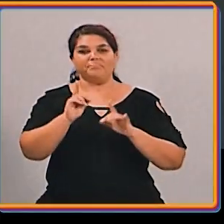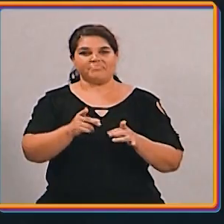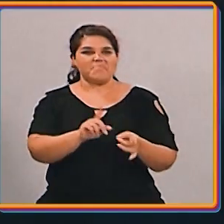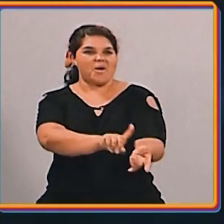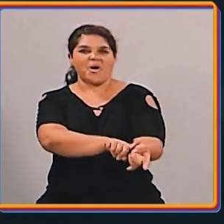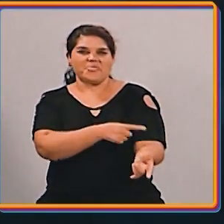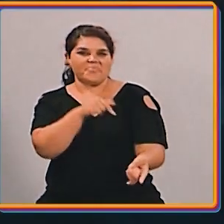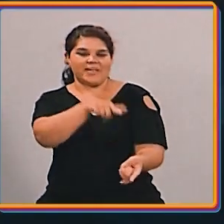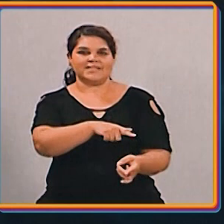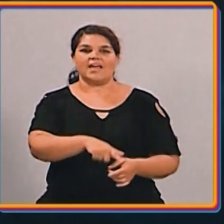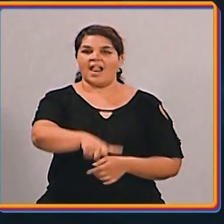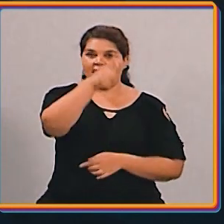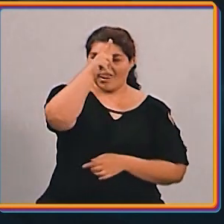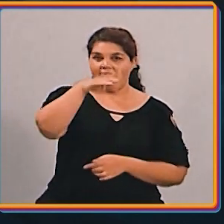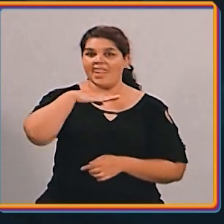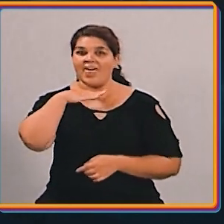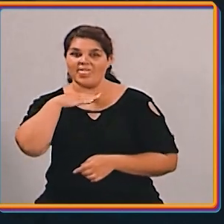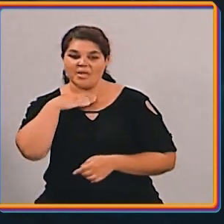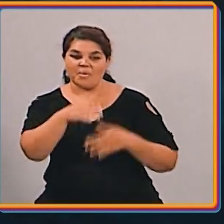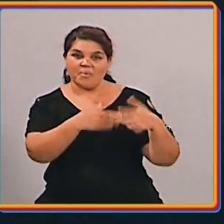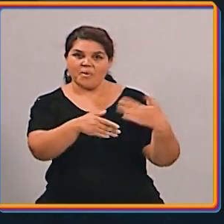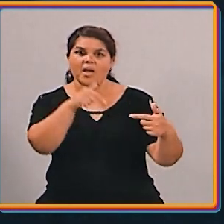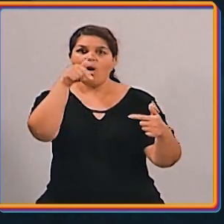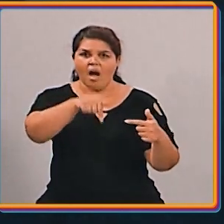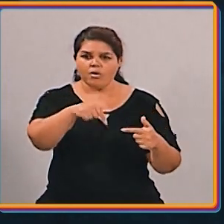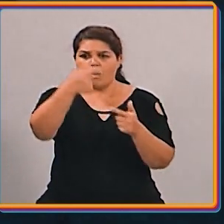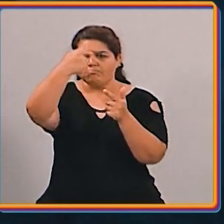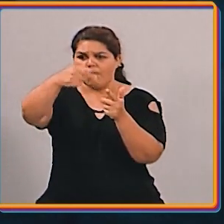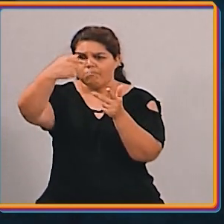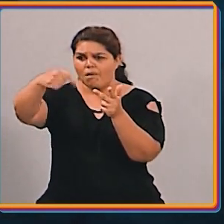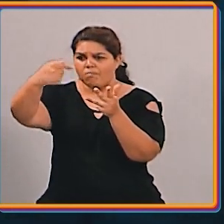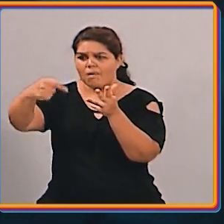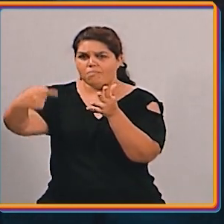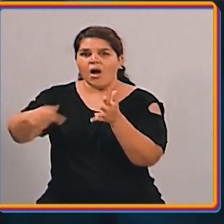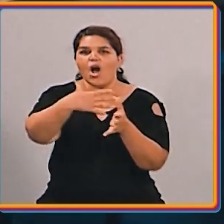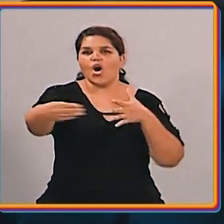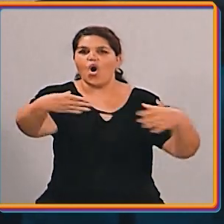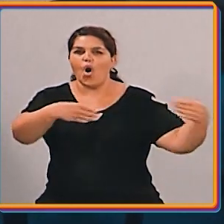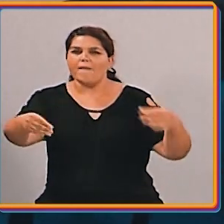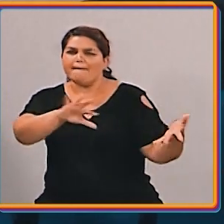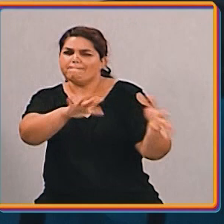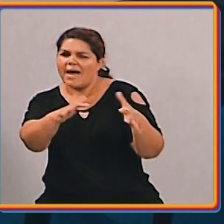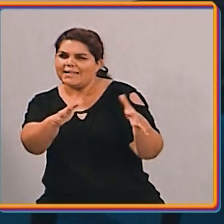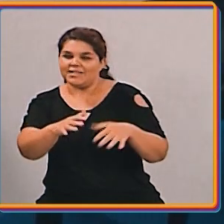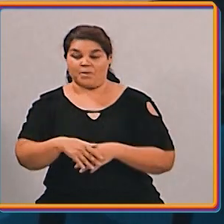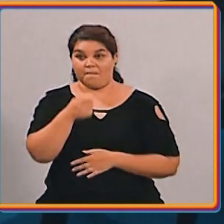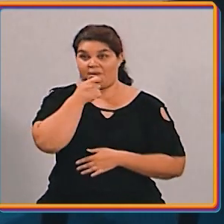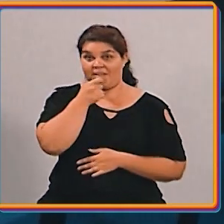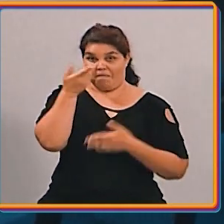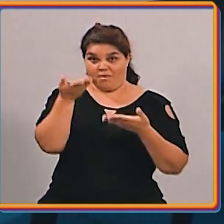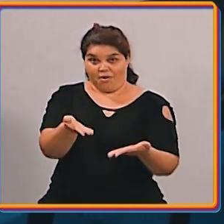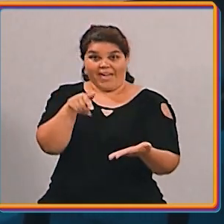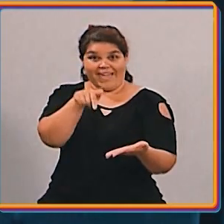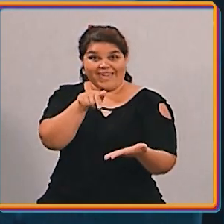Al clásico ladrón y policía, los juegos modernos le han aplicado múltiples variantes, como es el caso de la Resistencia.